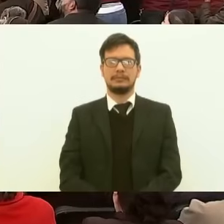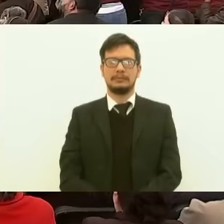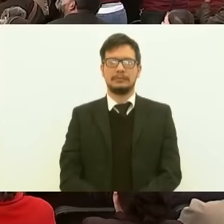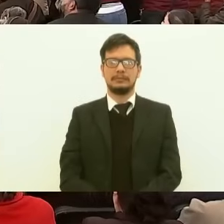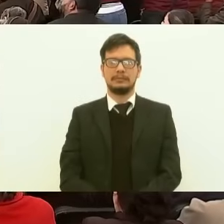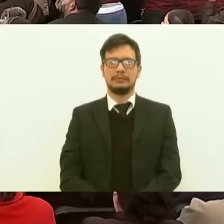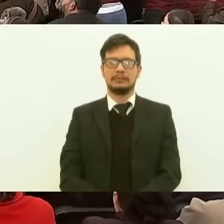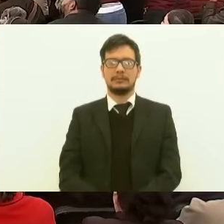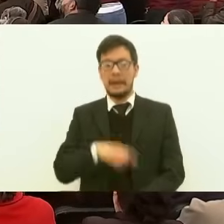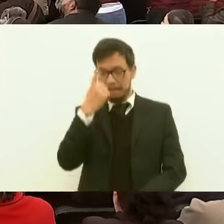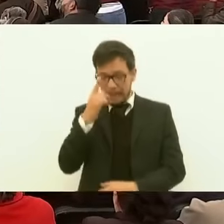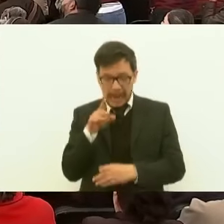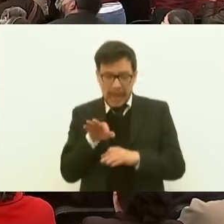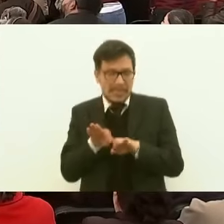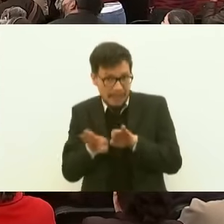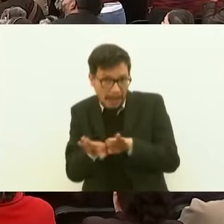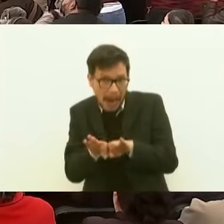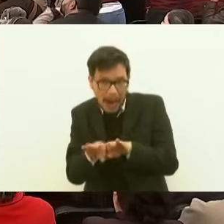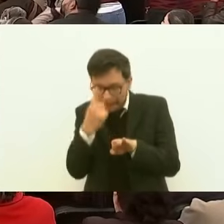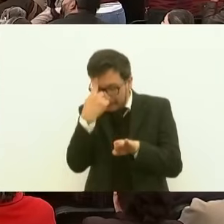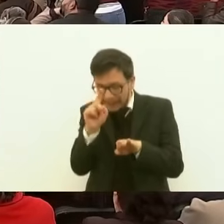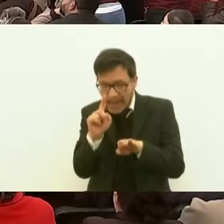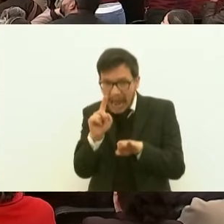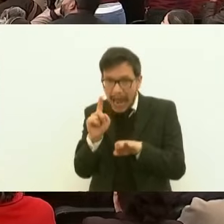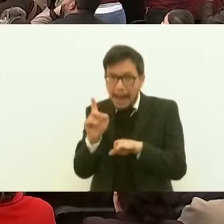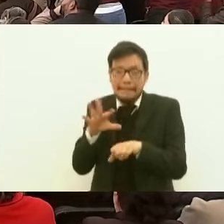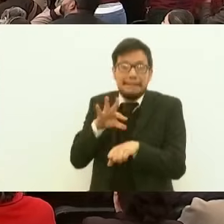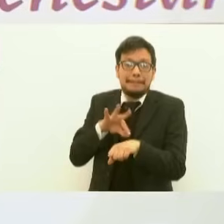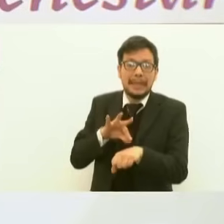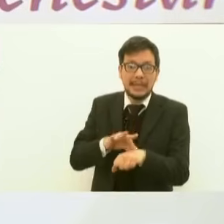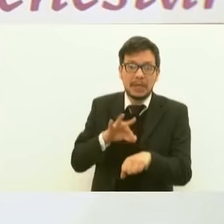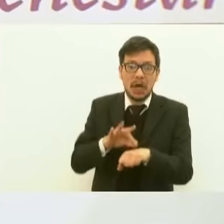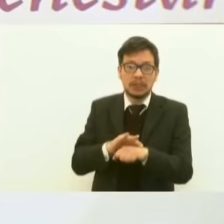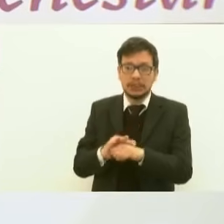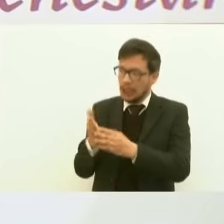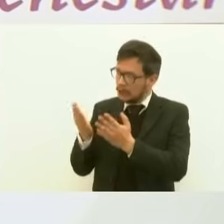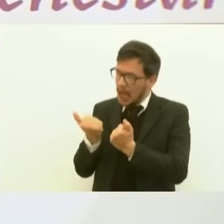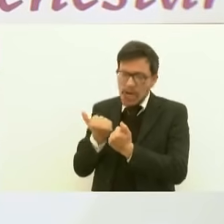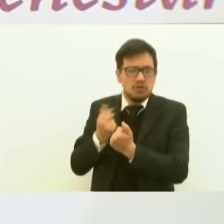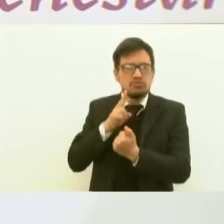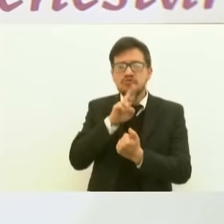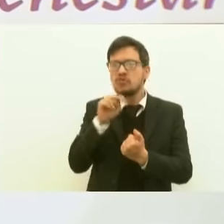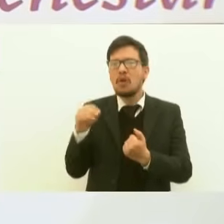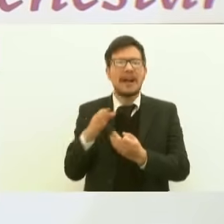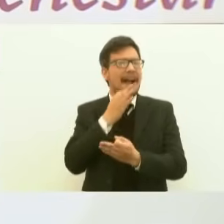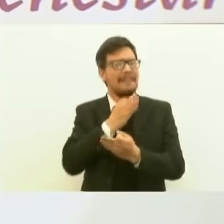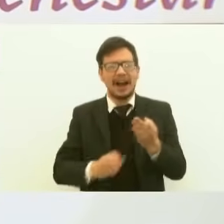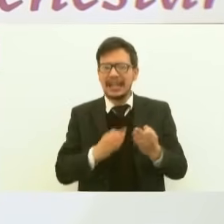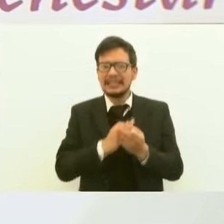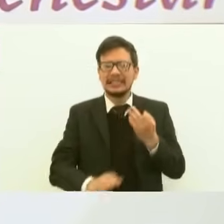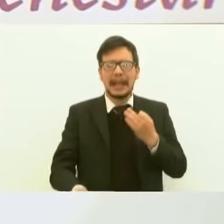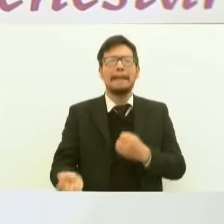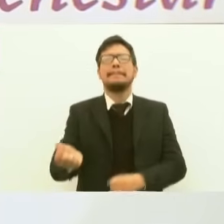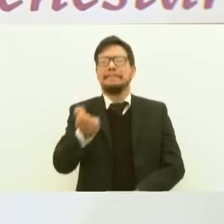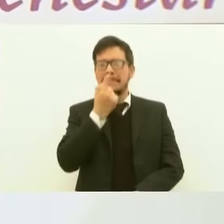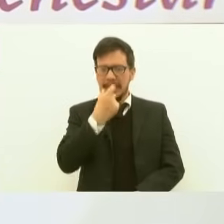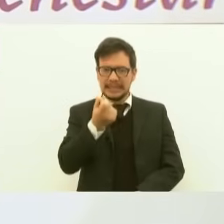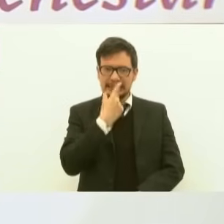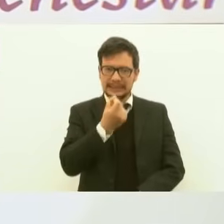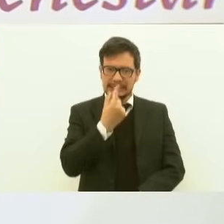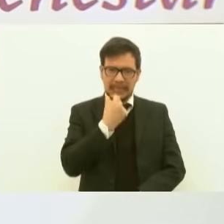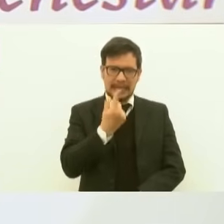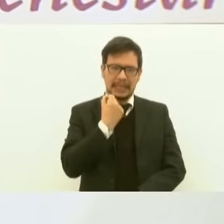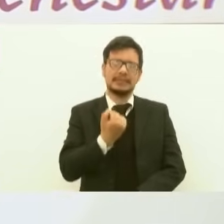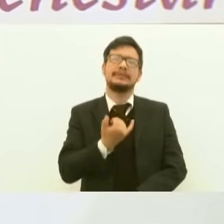falten los médicos y los especialistas y las medicinas y se